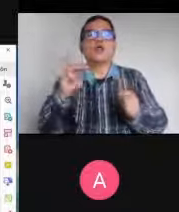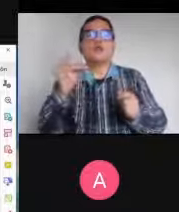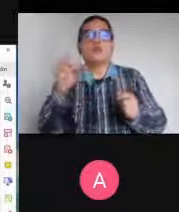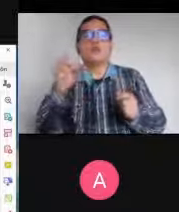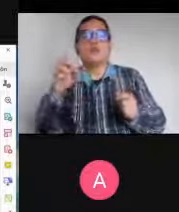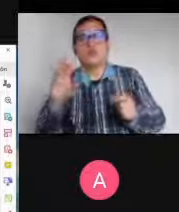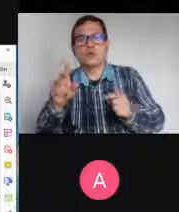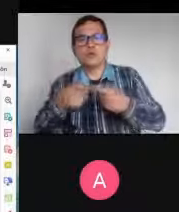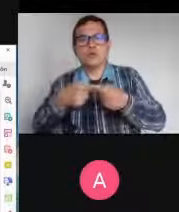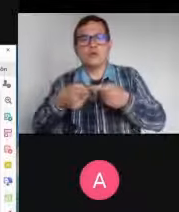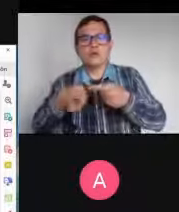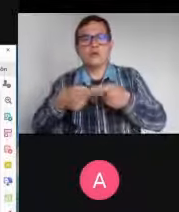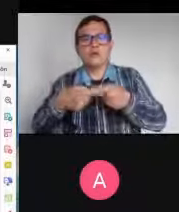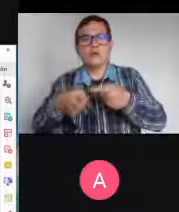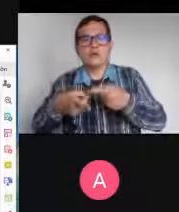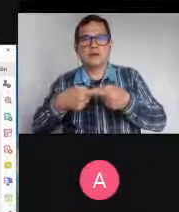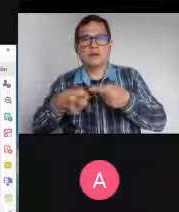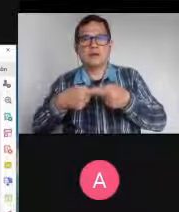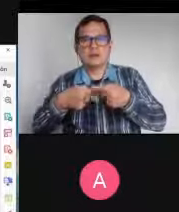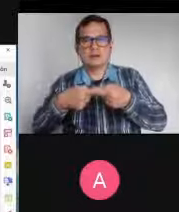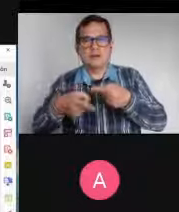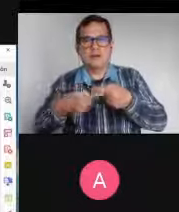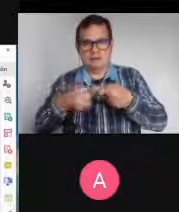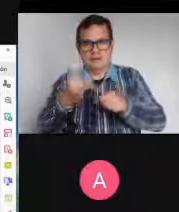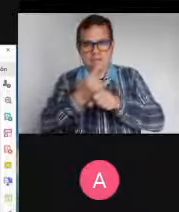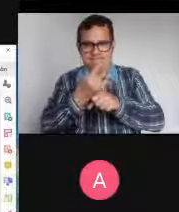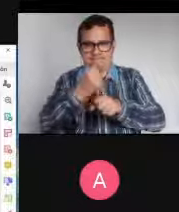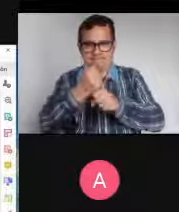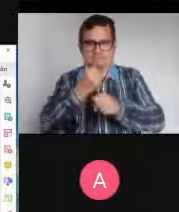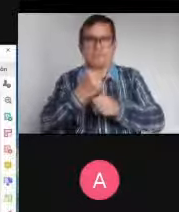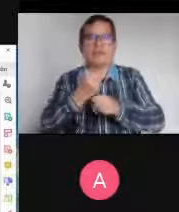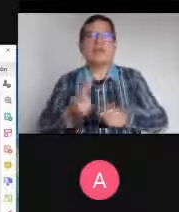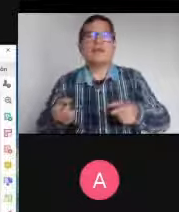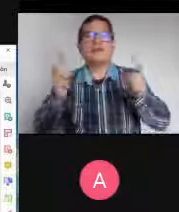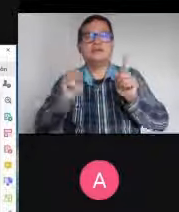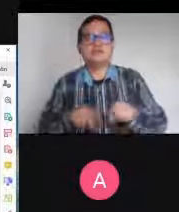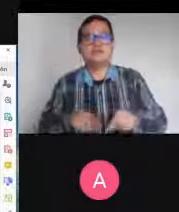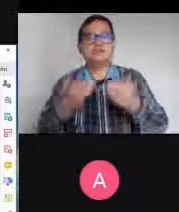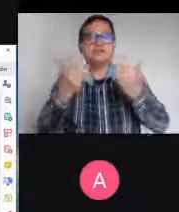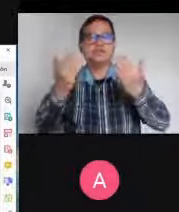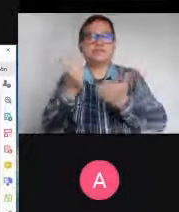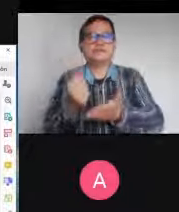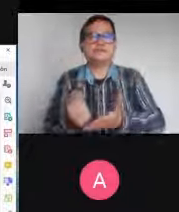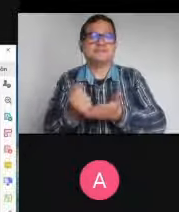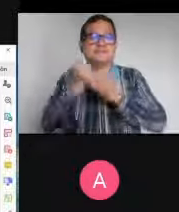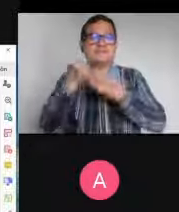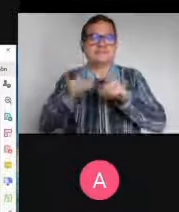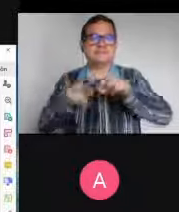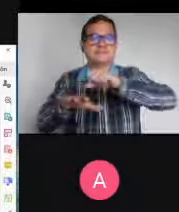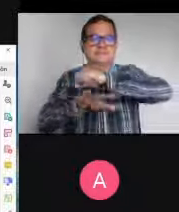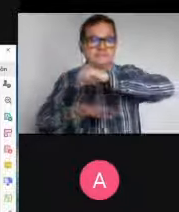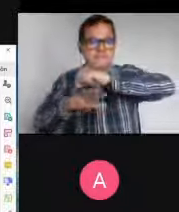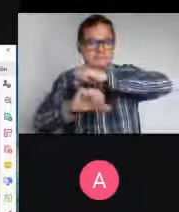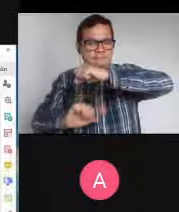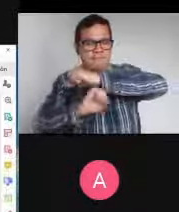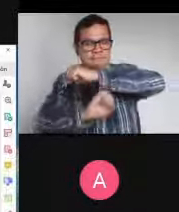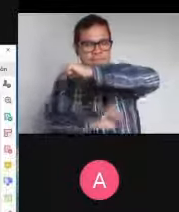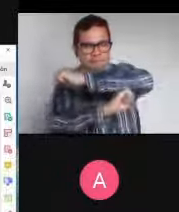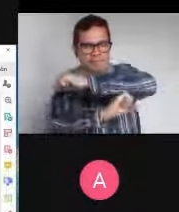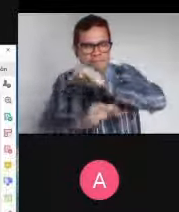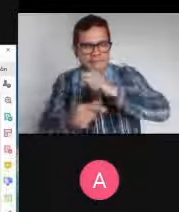interruptor. Entonces, también nos permite que desde la base podamos activarlo